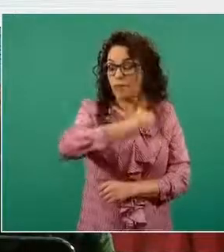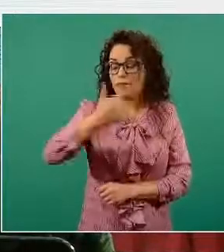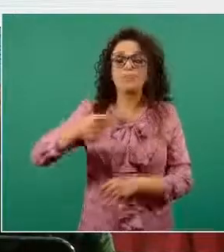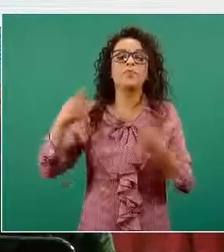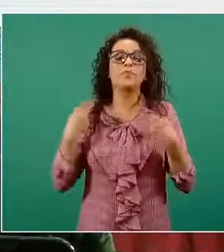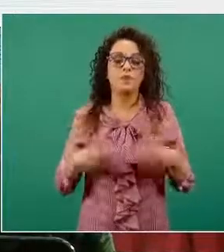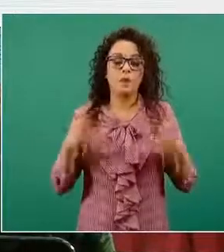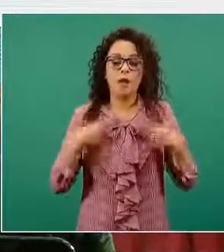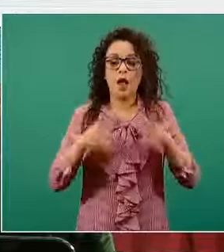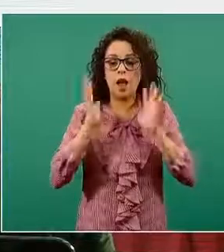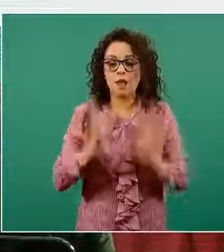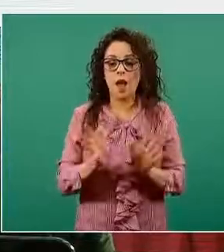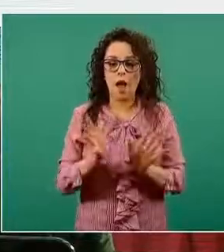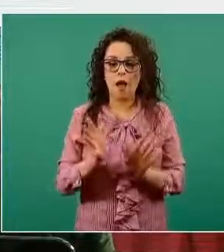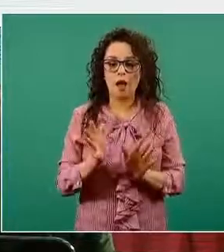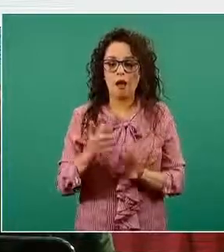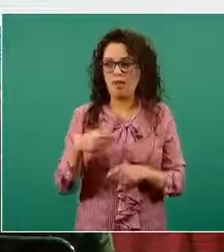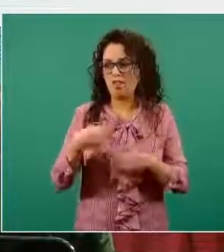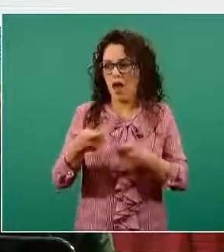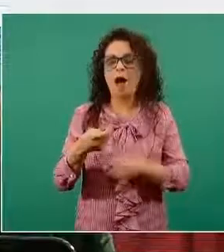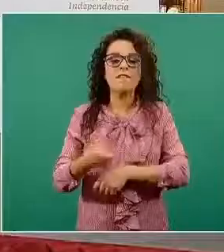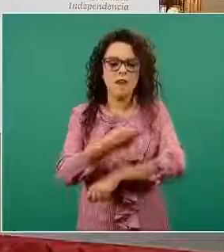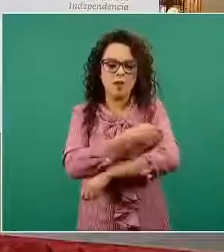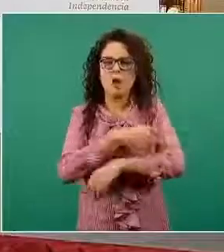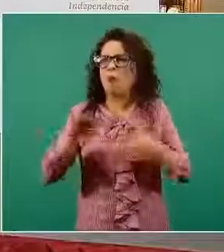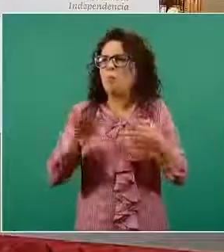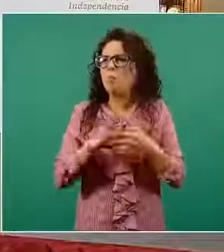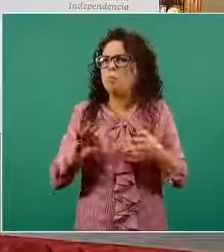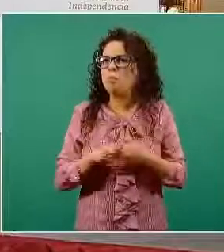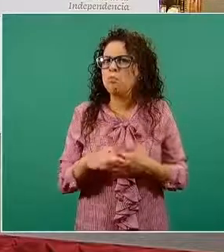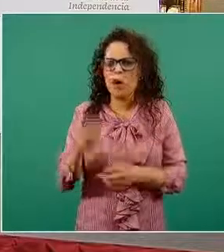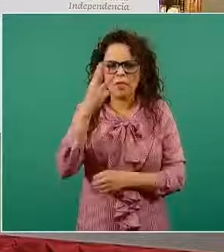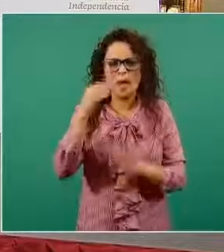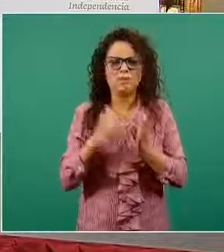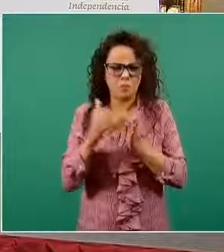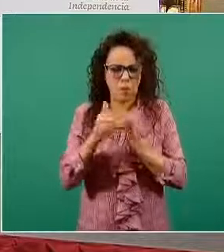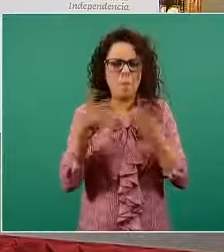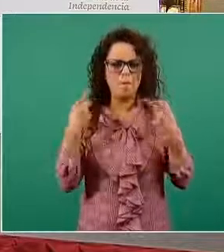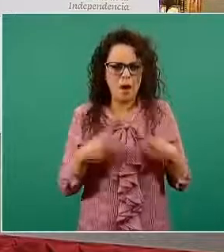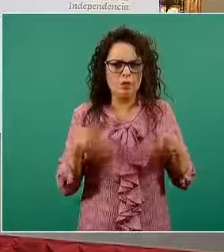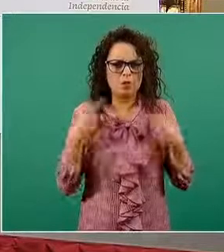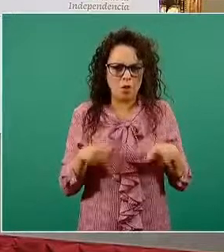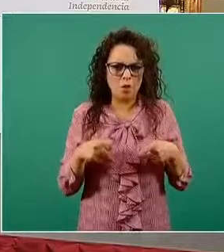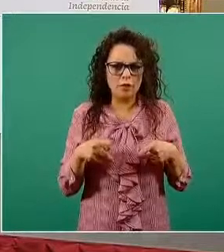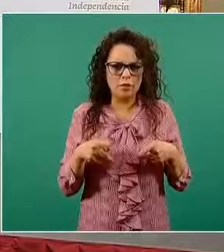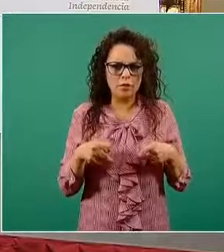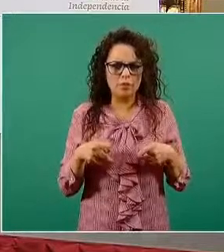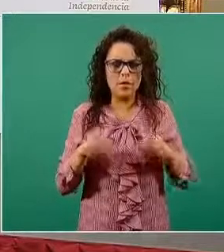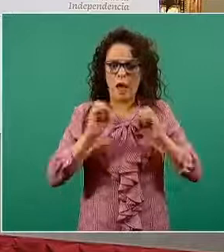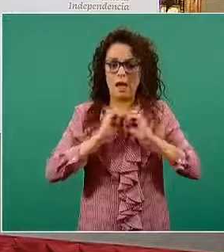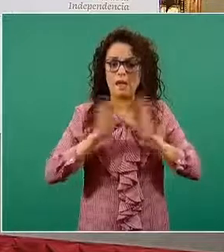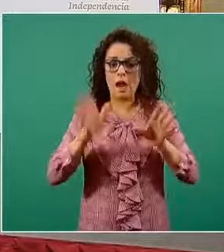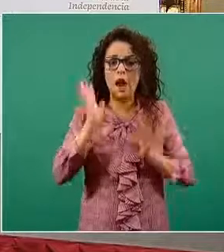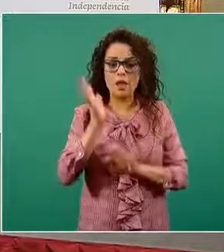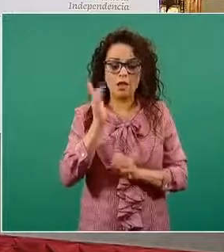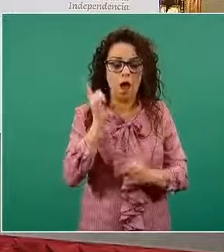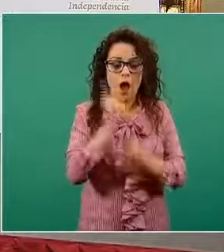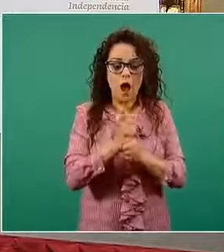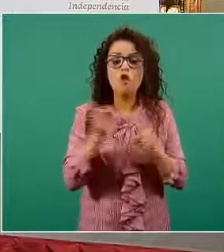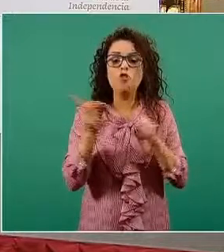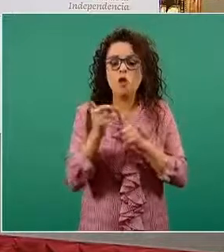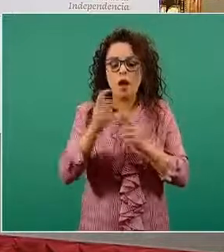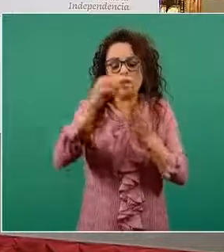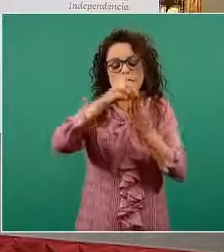personas que son vacunadas. Son cerca de 3 millones, un poco más de 3 millones de personas identificadas claramente en los padrones